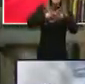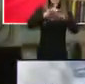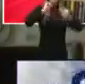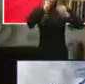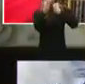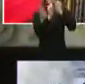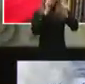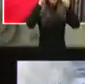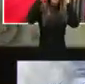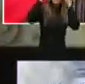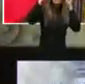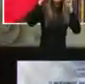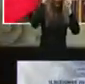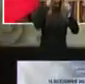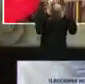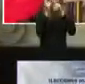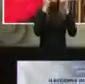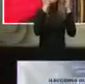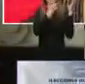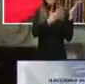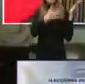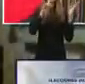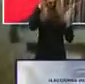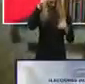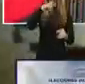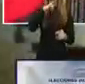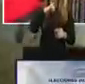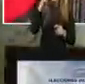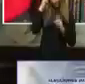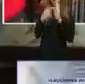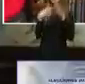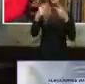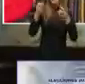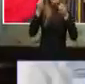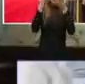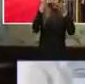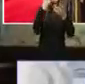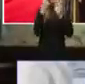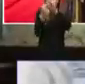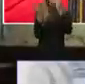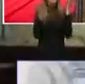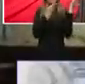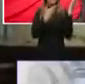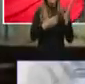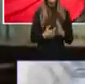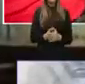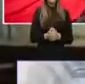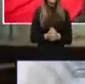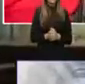los decibeles allá en el obelisco que transmitimos para ustedes.